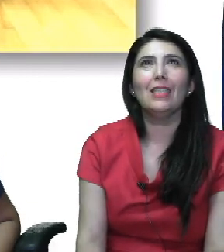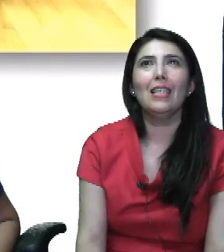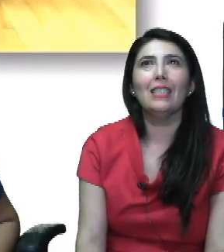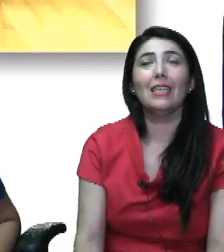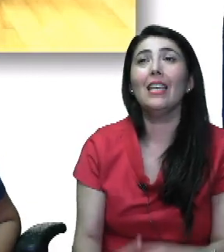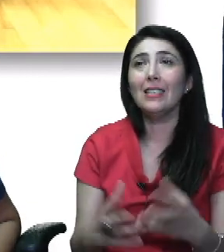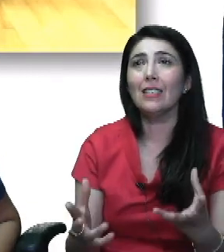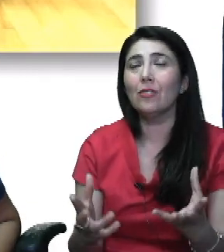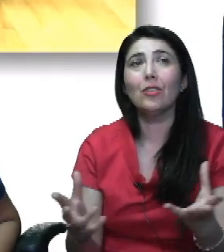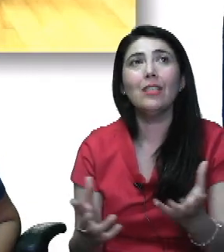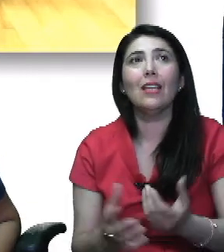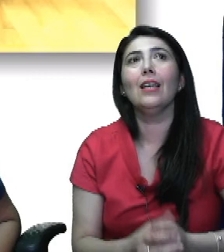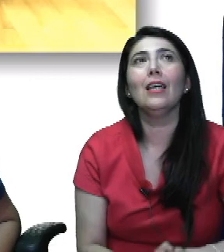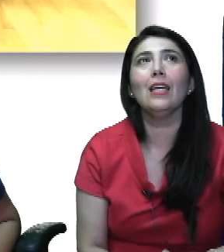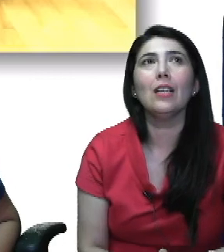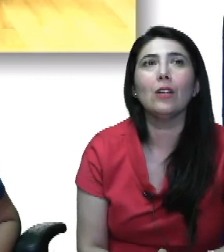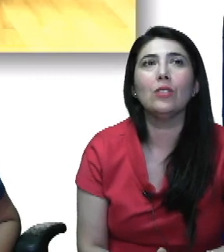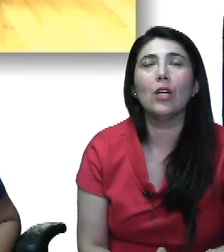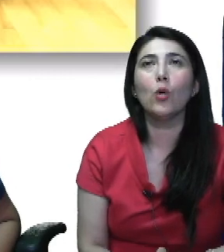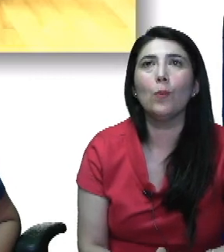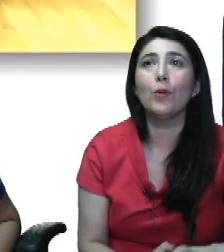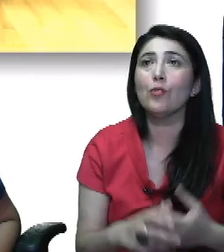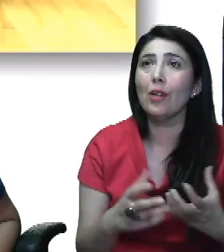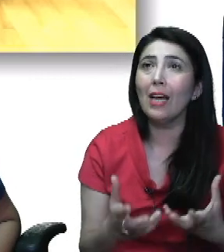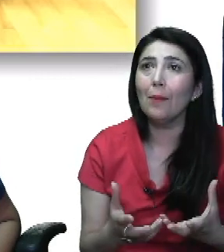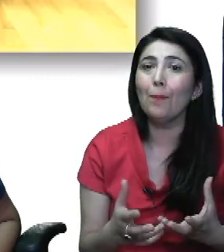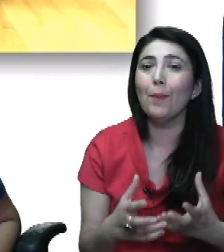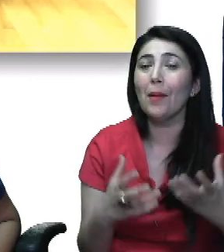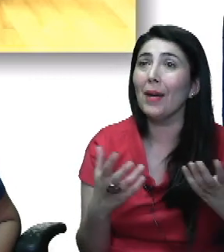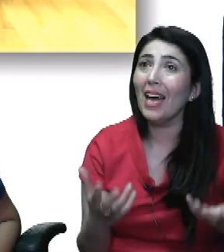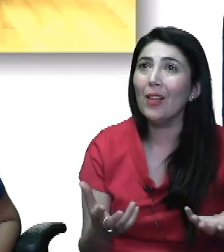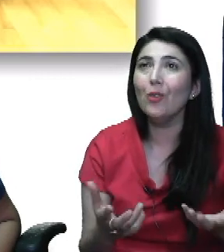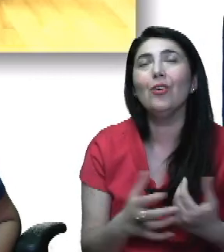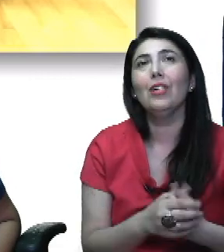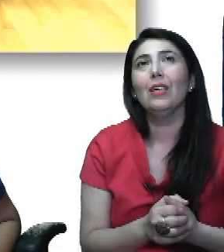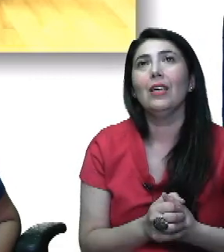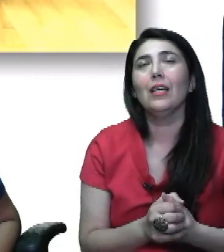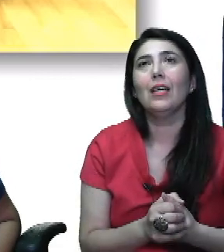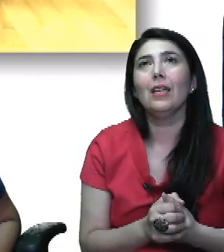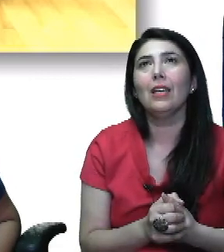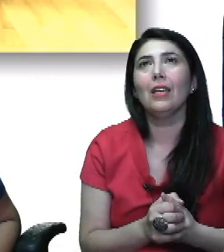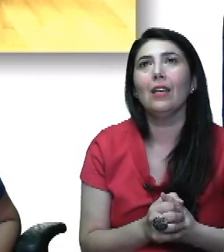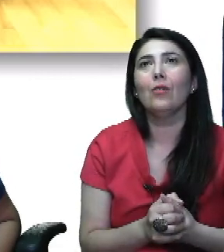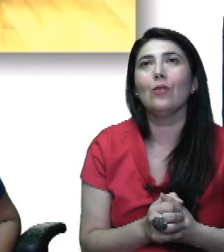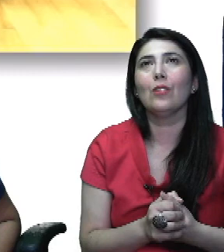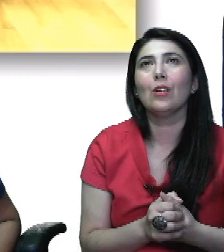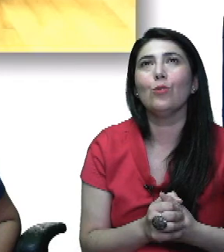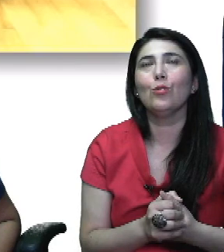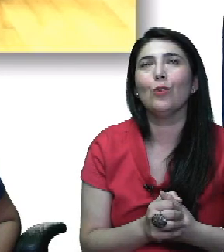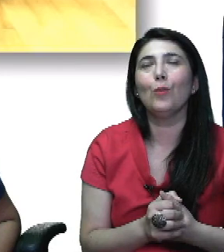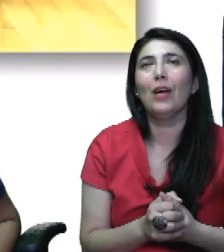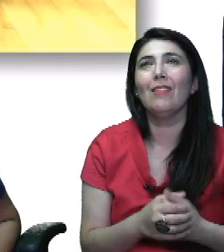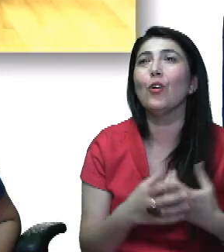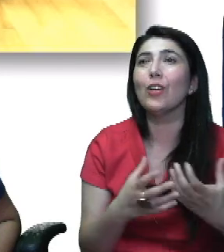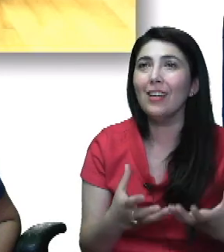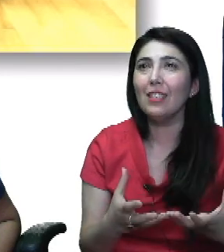Finalmente, esta estrategia consiste en contar con personal preparado y con recursos